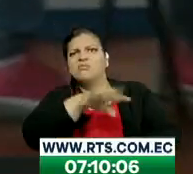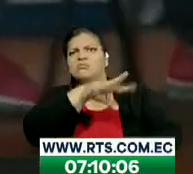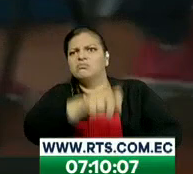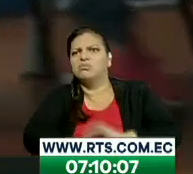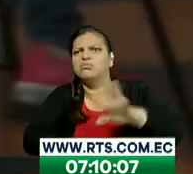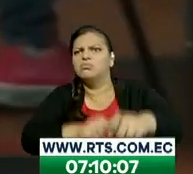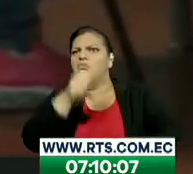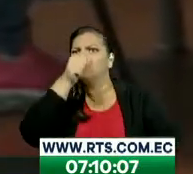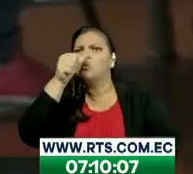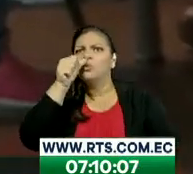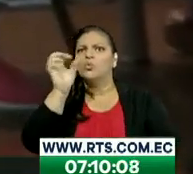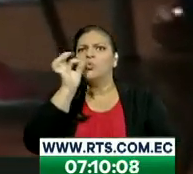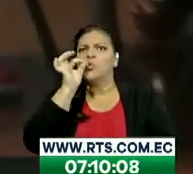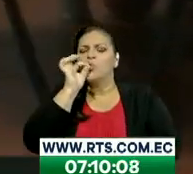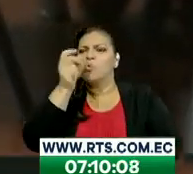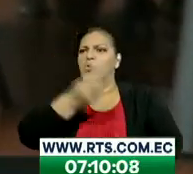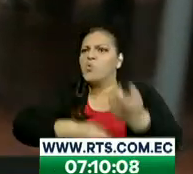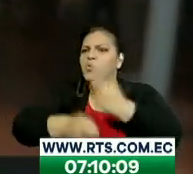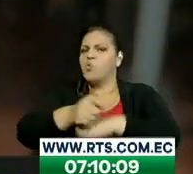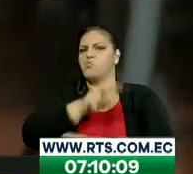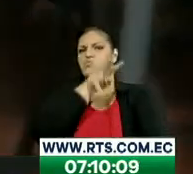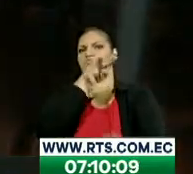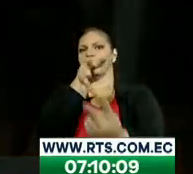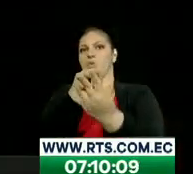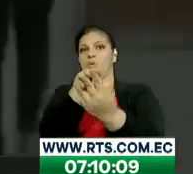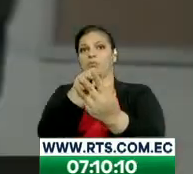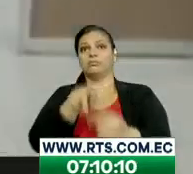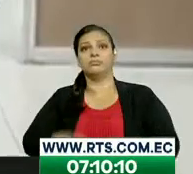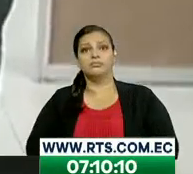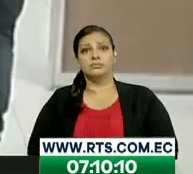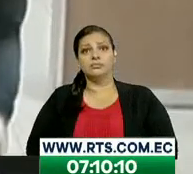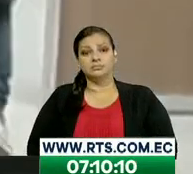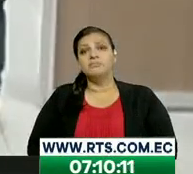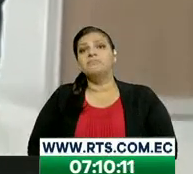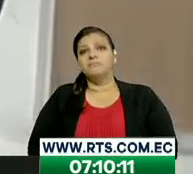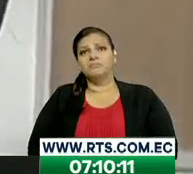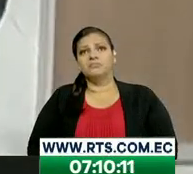comerciantes que la ayudaron para que se haga justicia y no dejarlo en